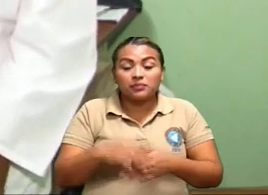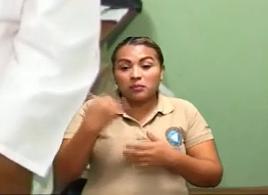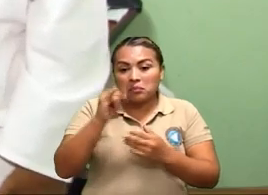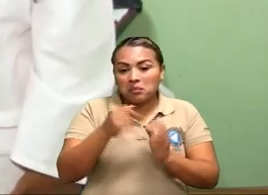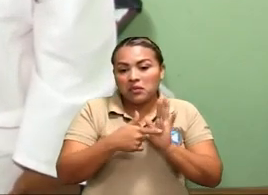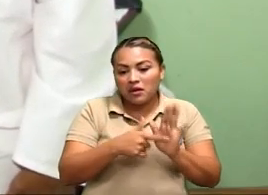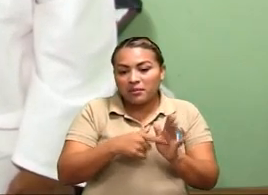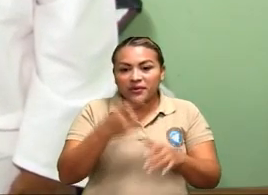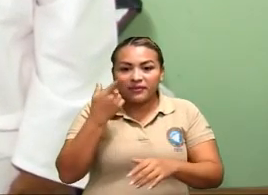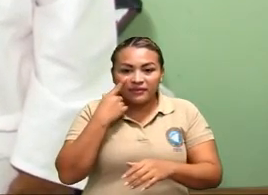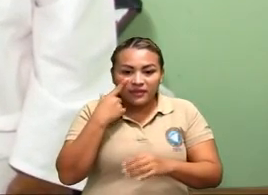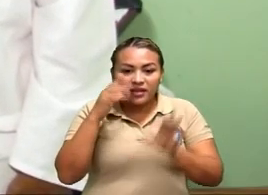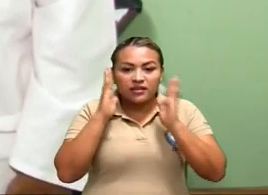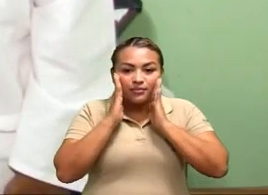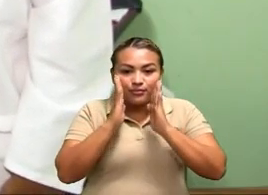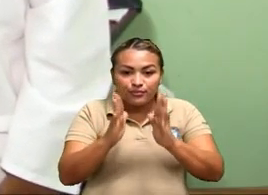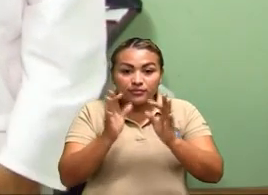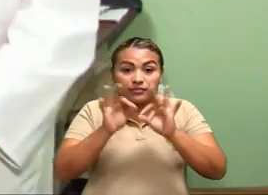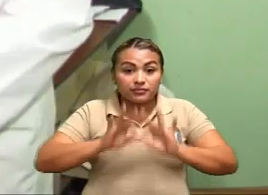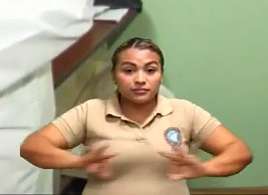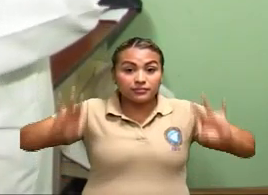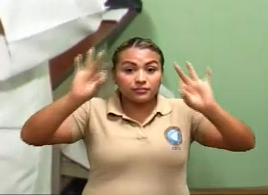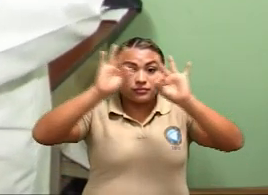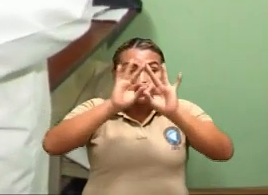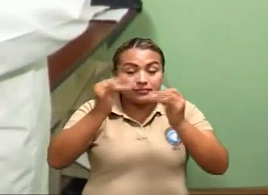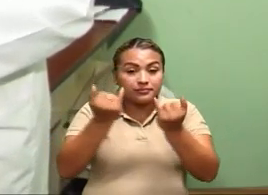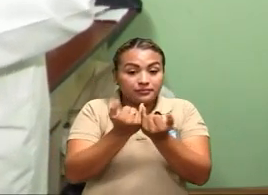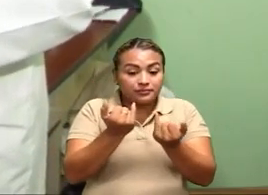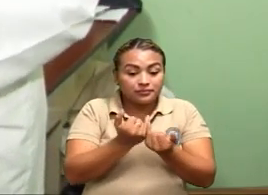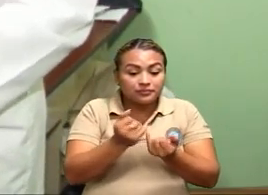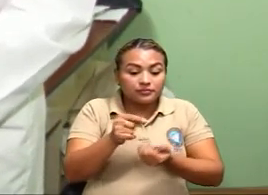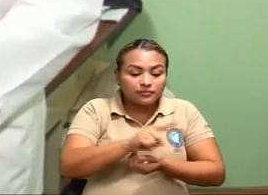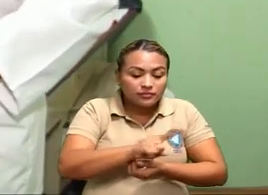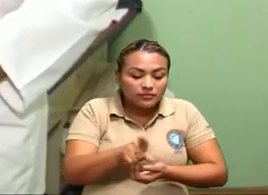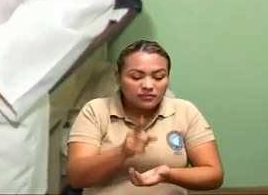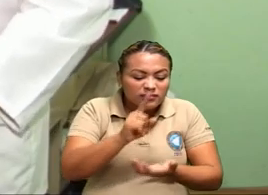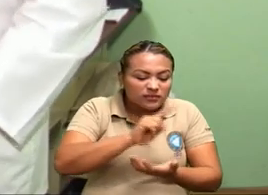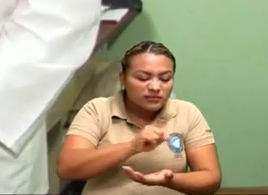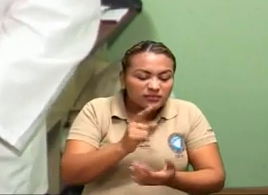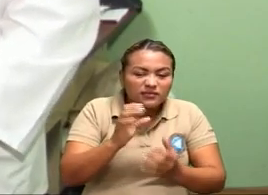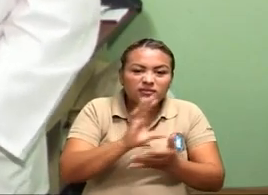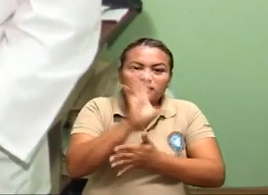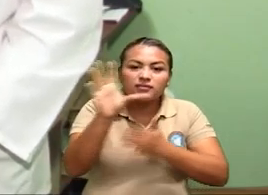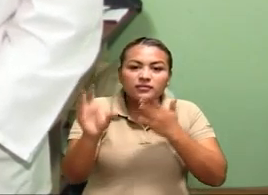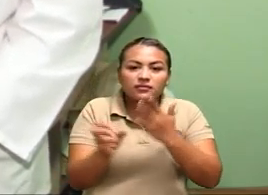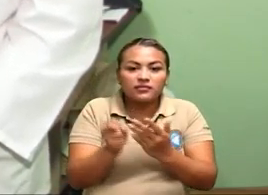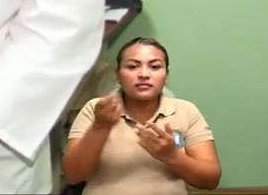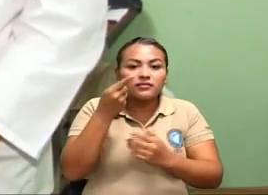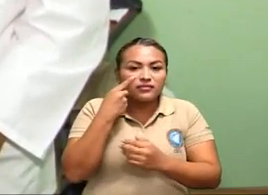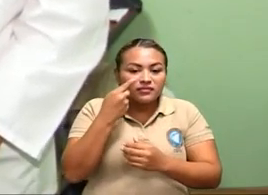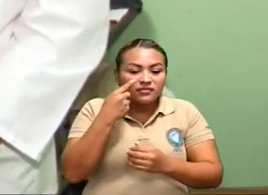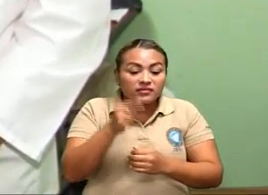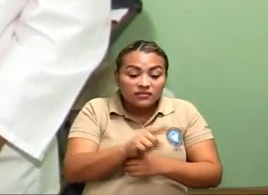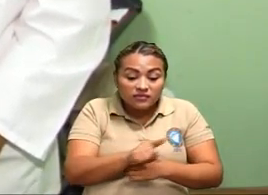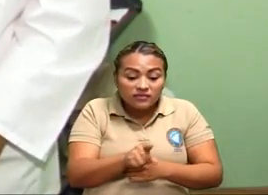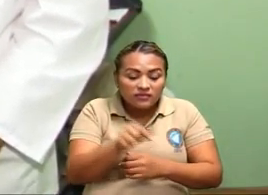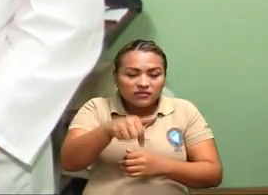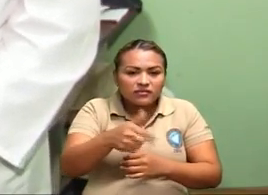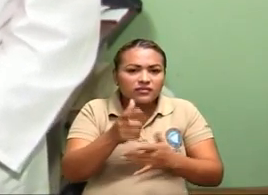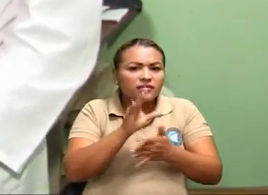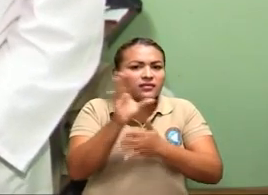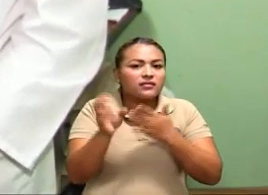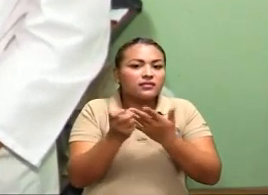normal o sobrepeso, ¿verdad? Tenemos que tener una dieta. Desayunar, si estamos en peso normal, su